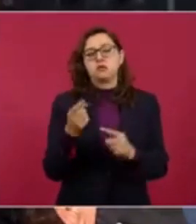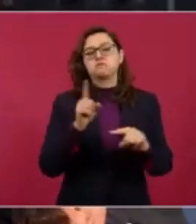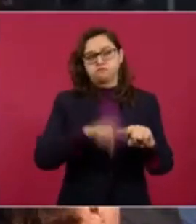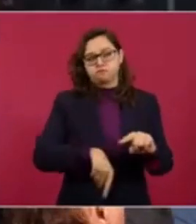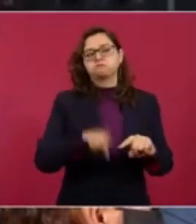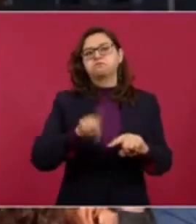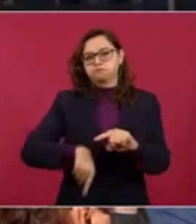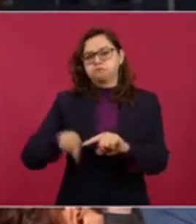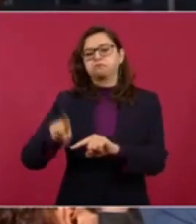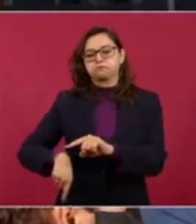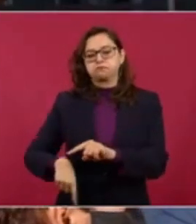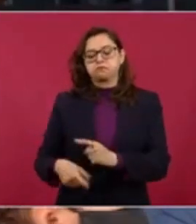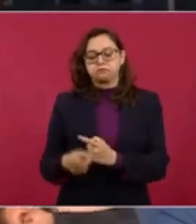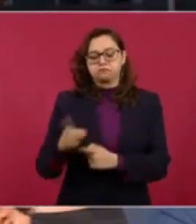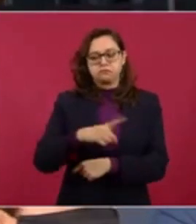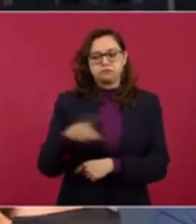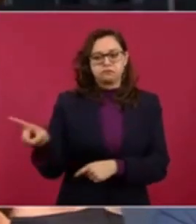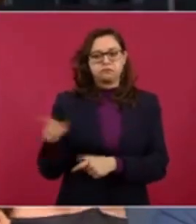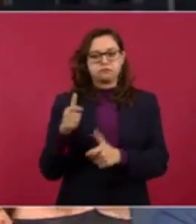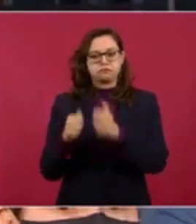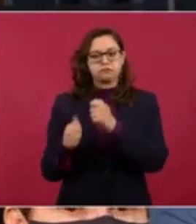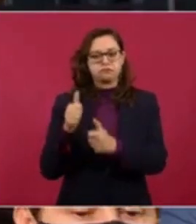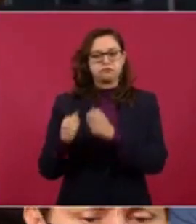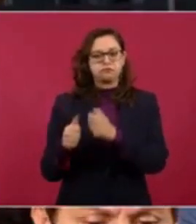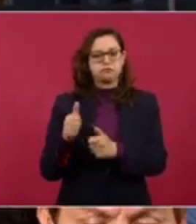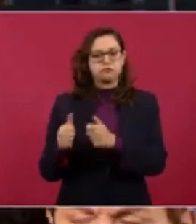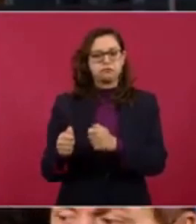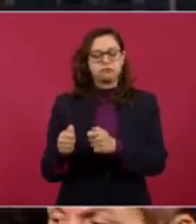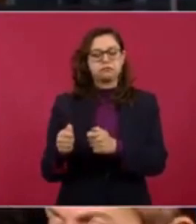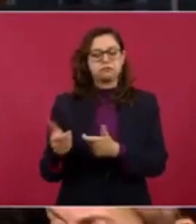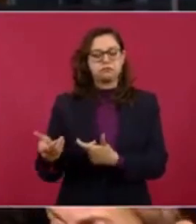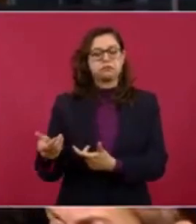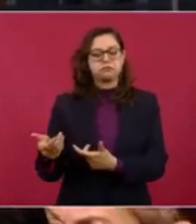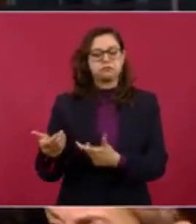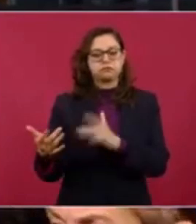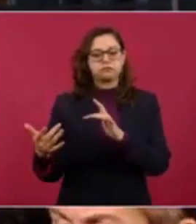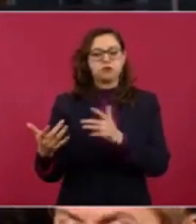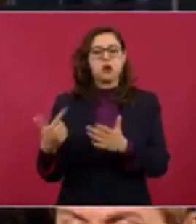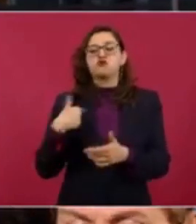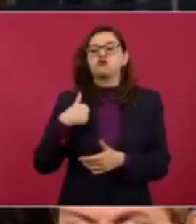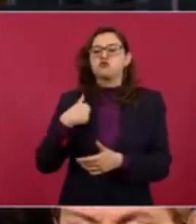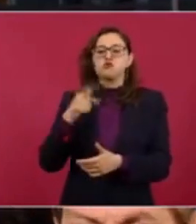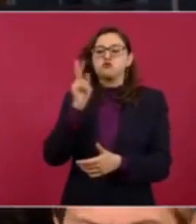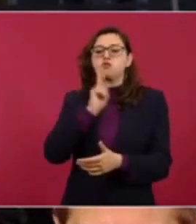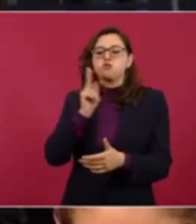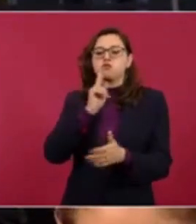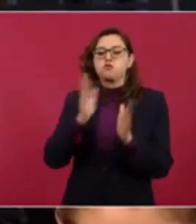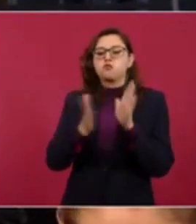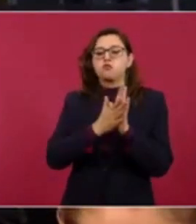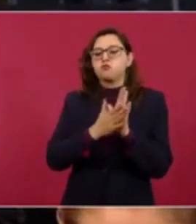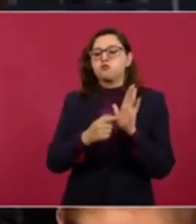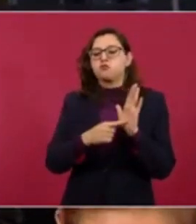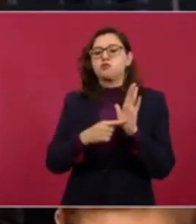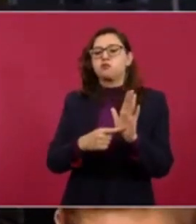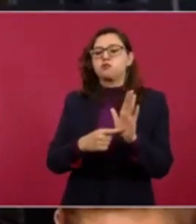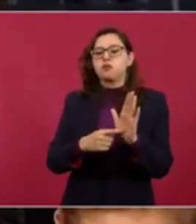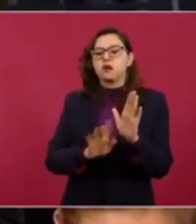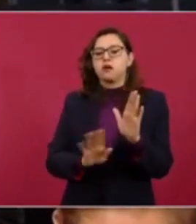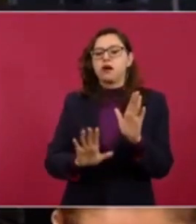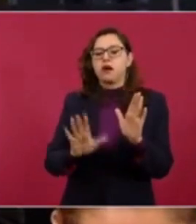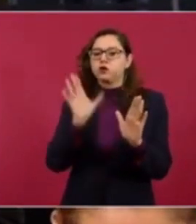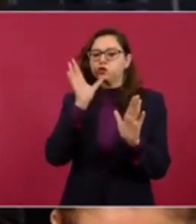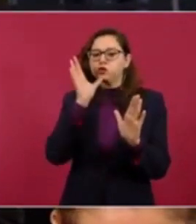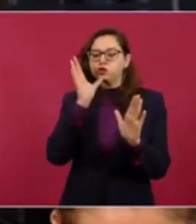han escrito. Mire, yo no le puedo traer pruebas porque está completamente